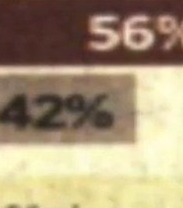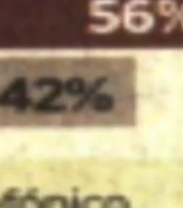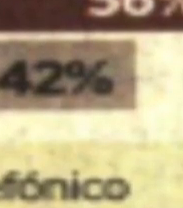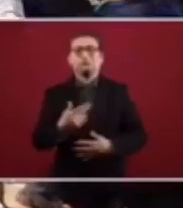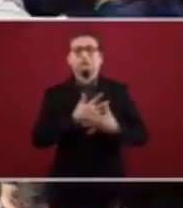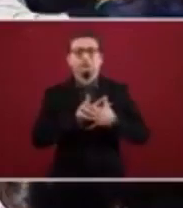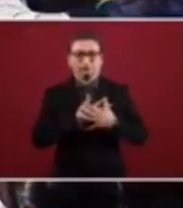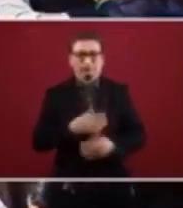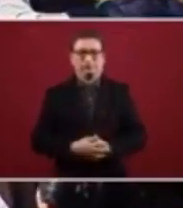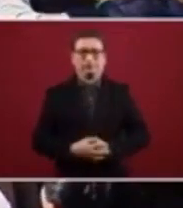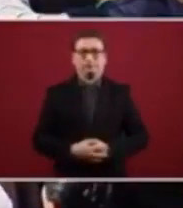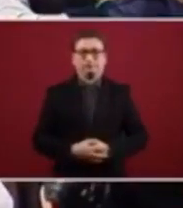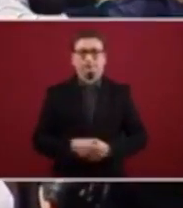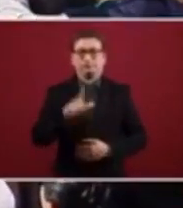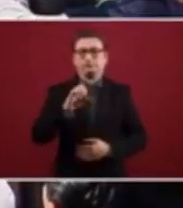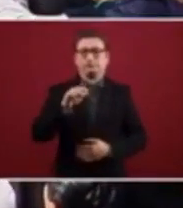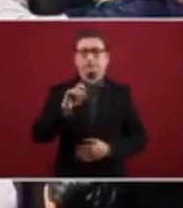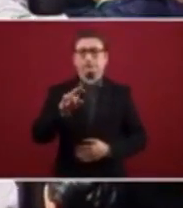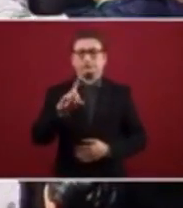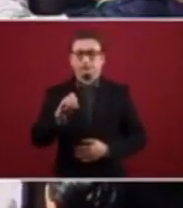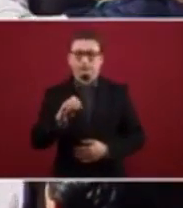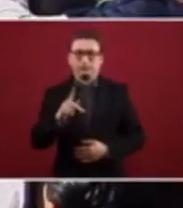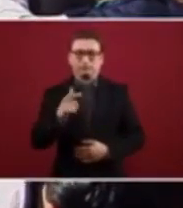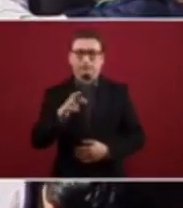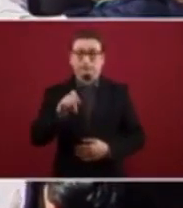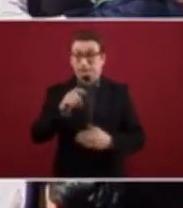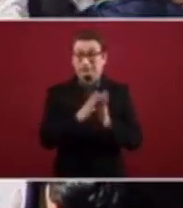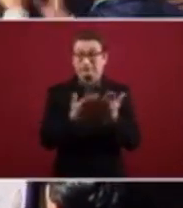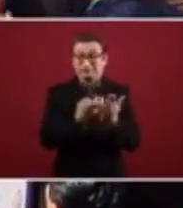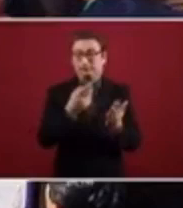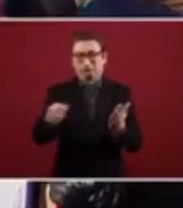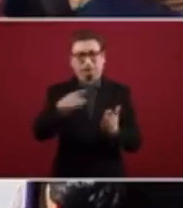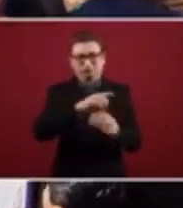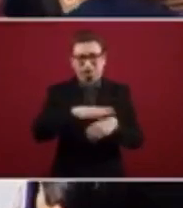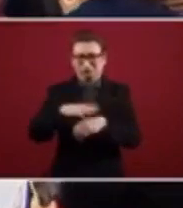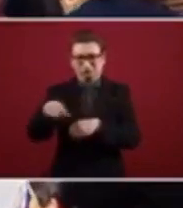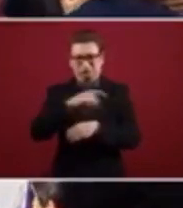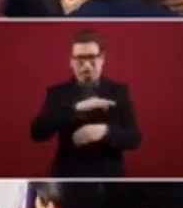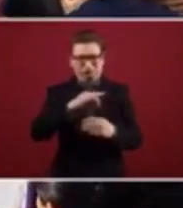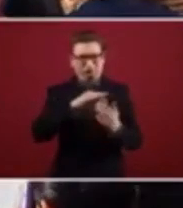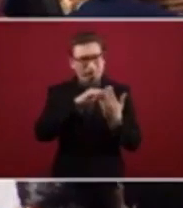perros. Leonardo Padura. Este es un libro que lo recomiendo,